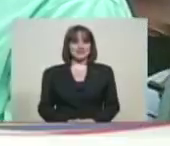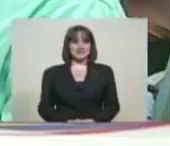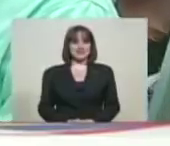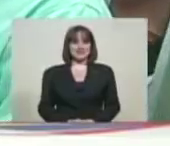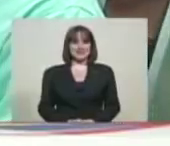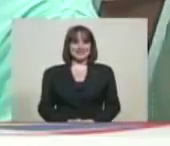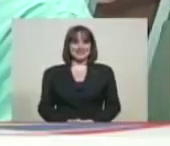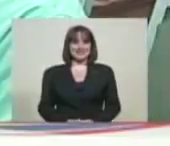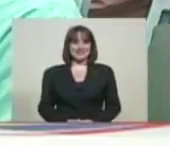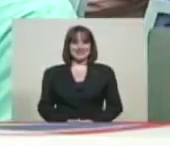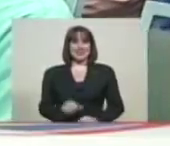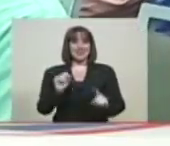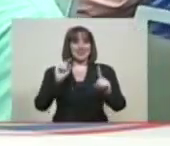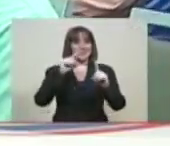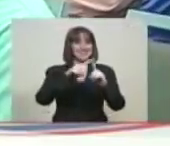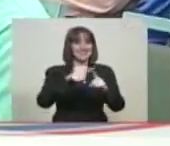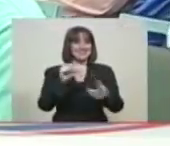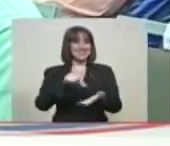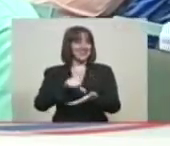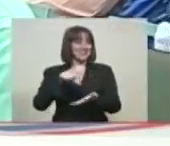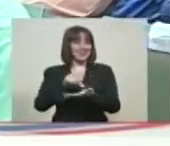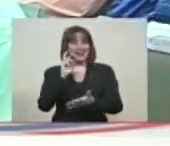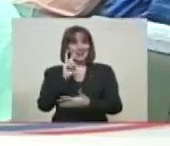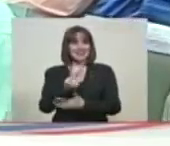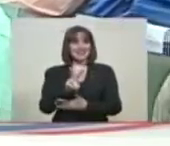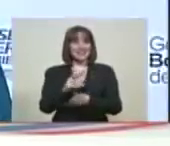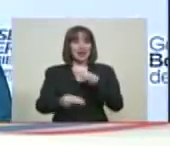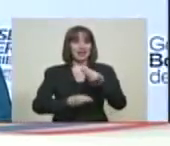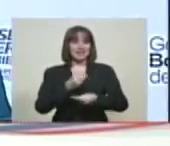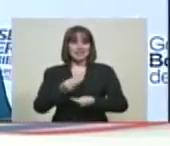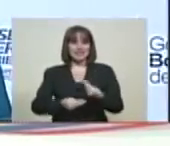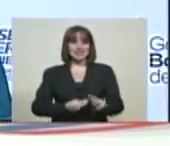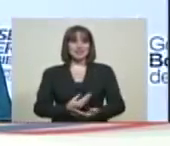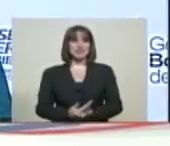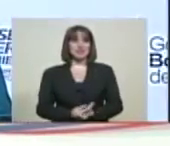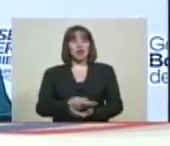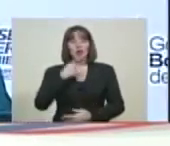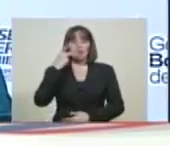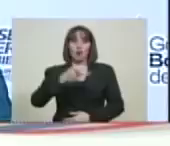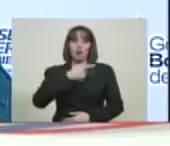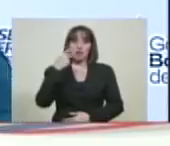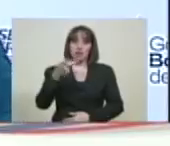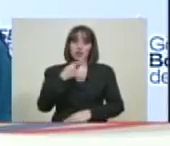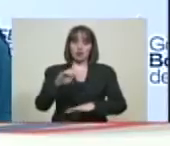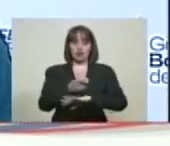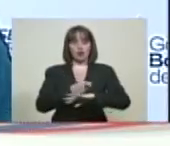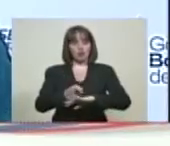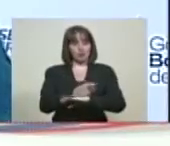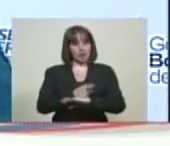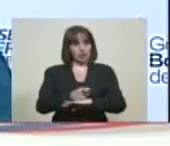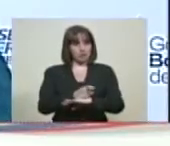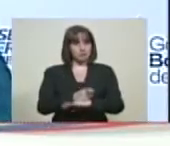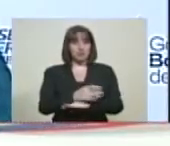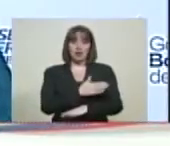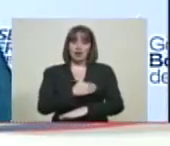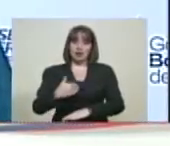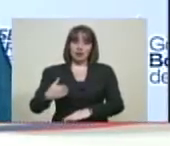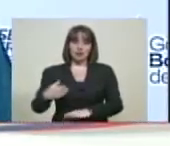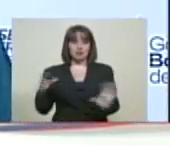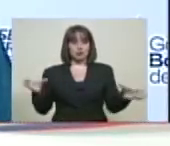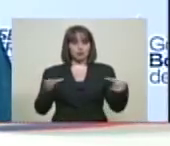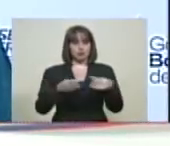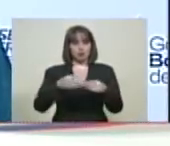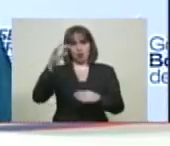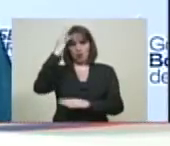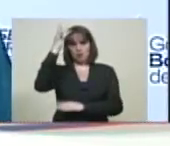debe ser el objetivo central de toda nuestra acción política gubernamental por eso quise que fuera un